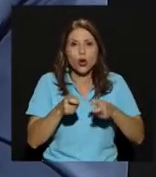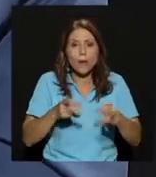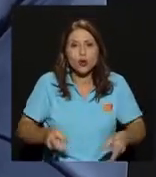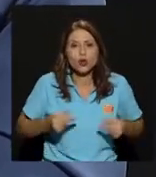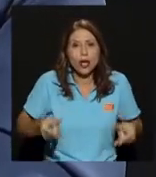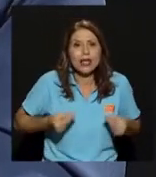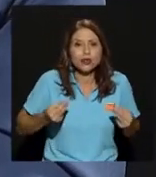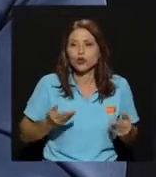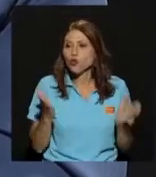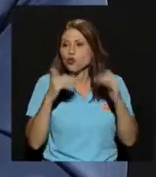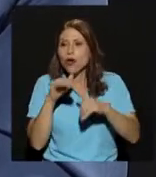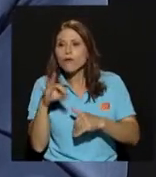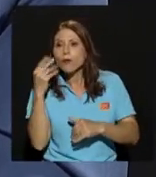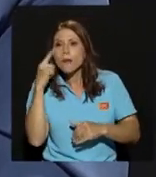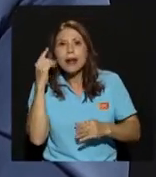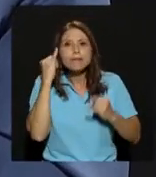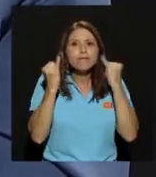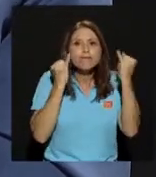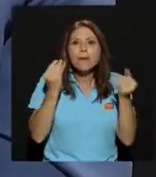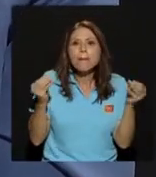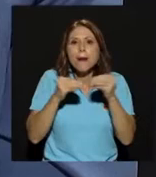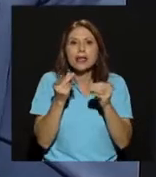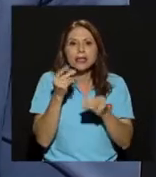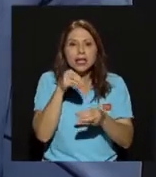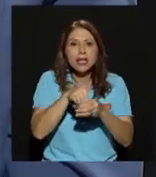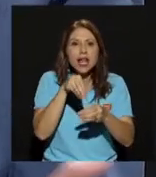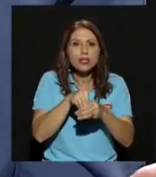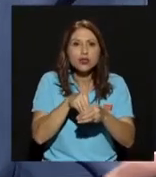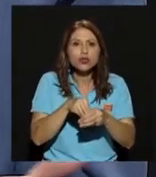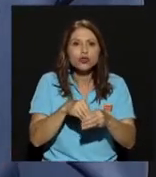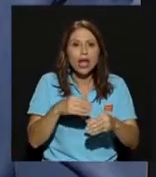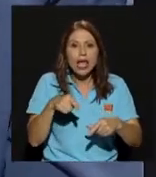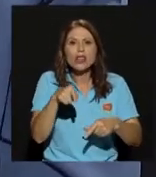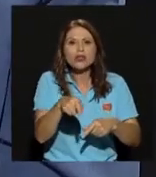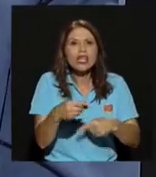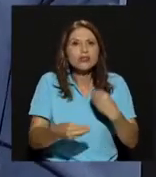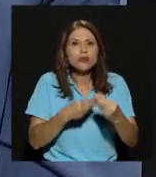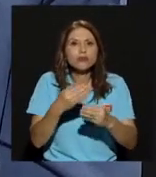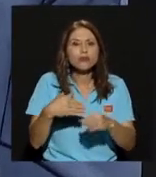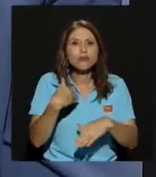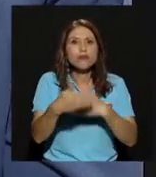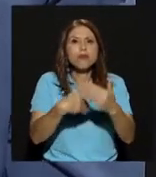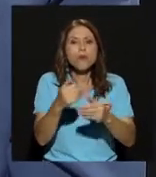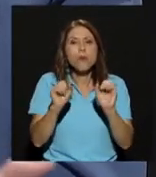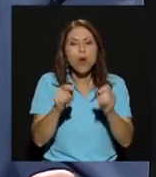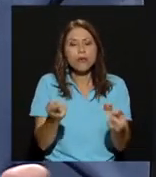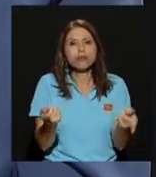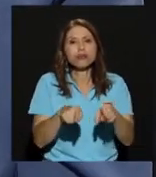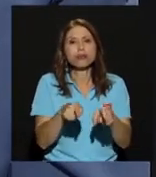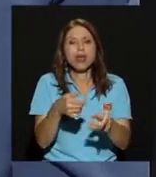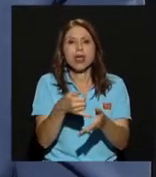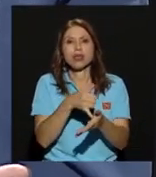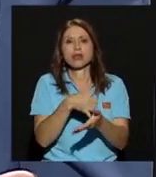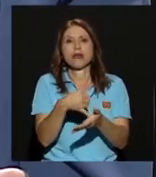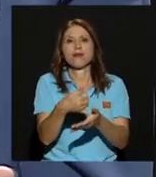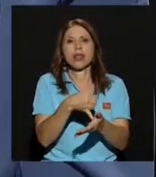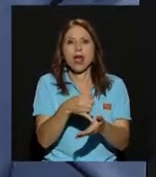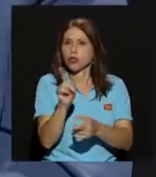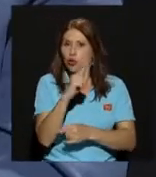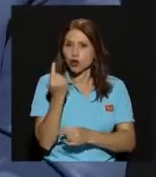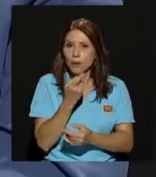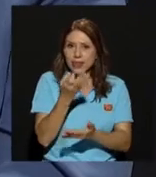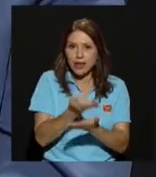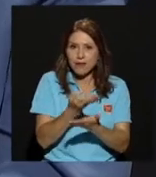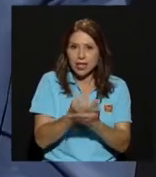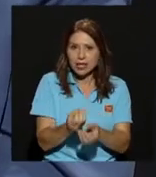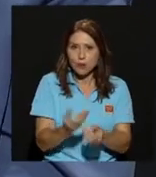ingresos lo que podría provocar esto en algún momento es una inestabilidad no solo de las finanzas públicas